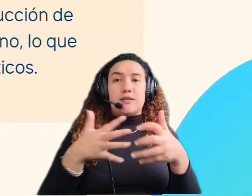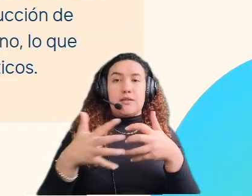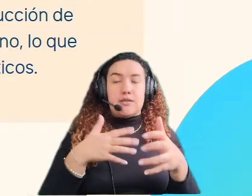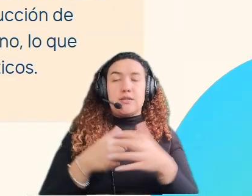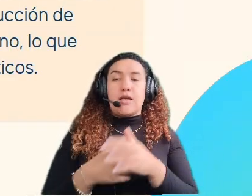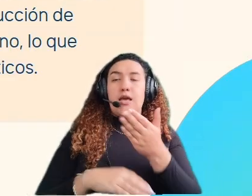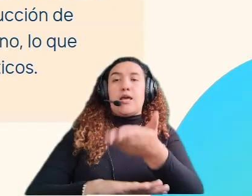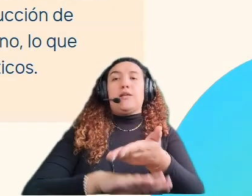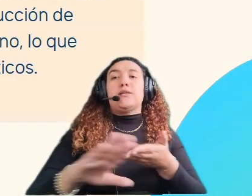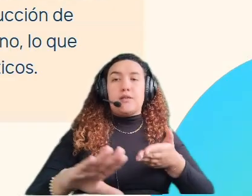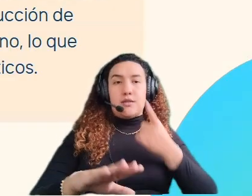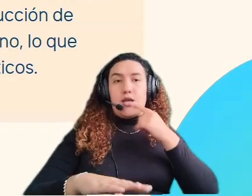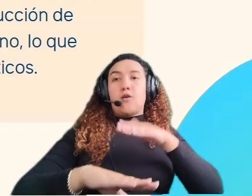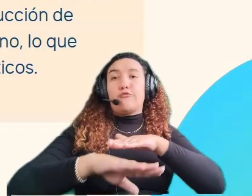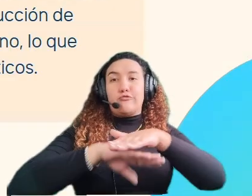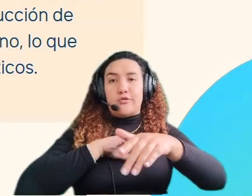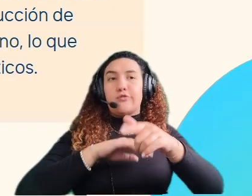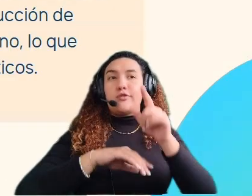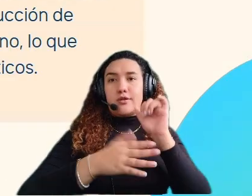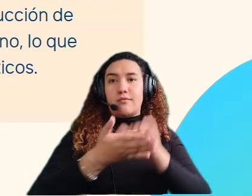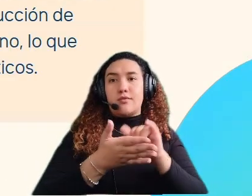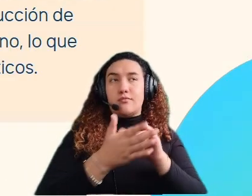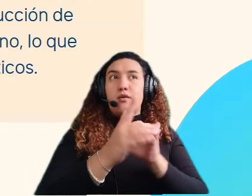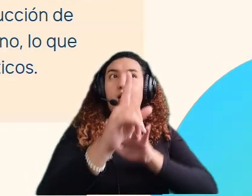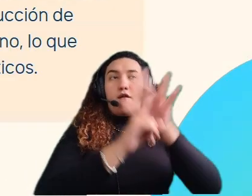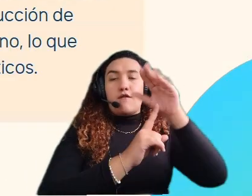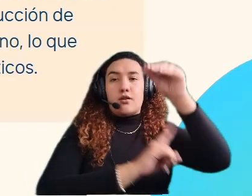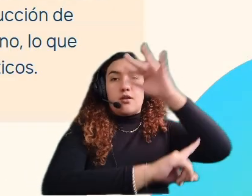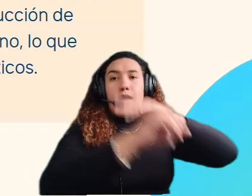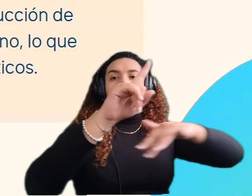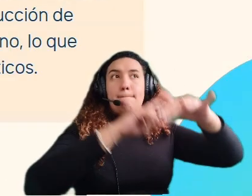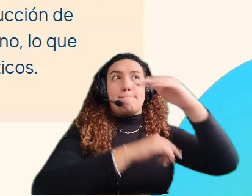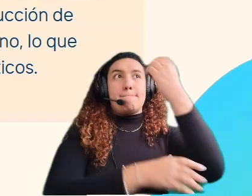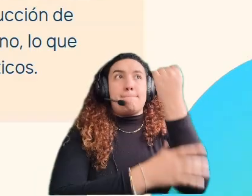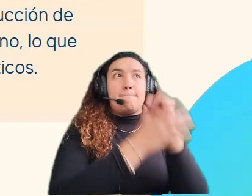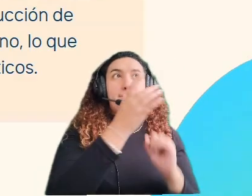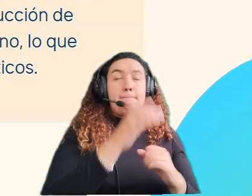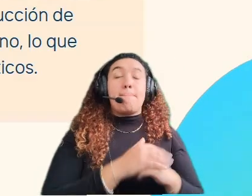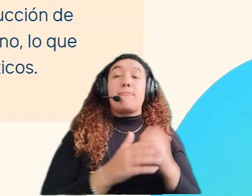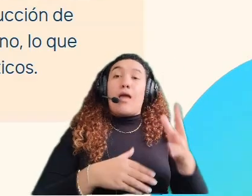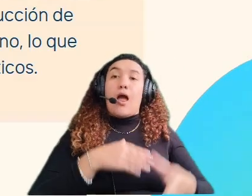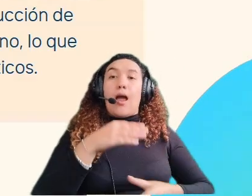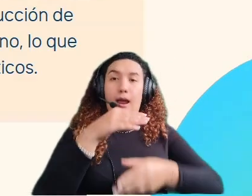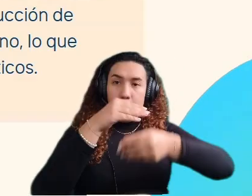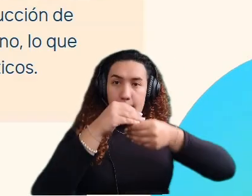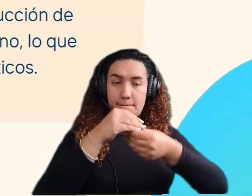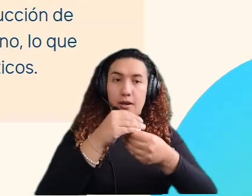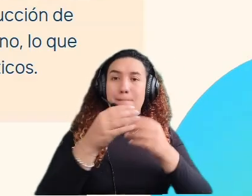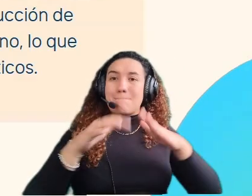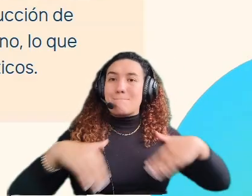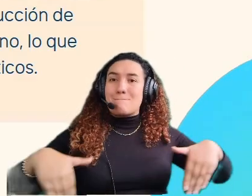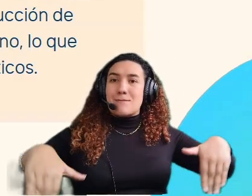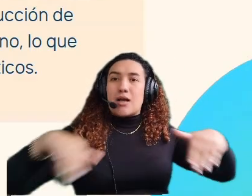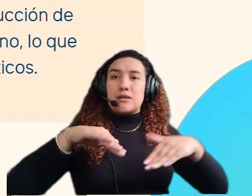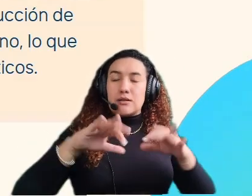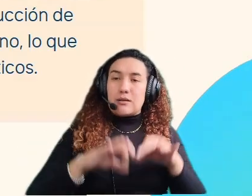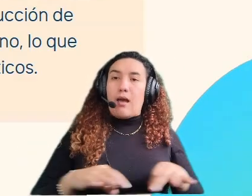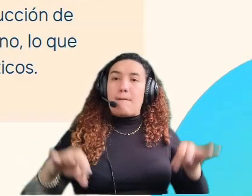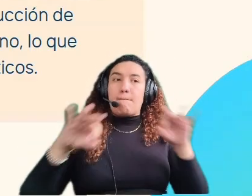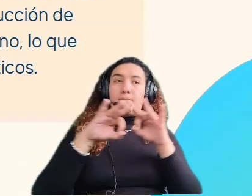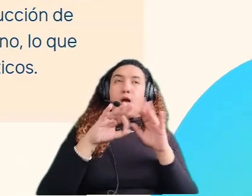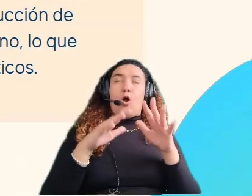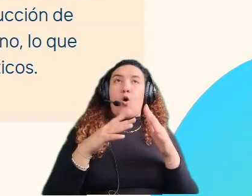las exigencias que están causando pues el cambio climático. Además de señalar vacíos cruciales, pues como